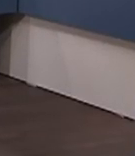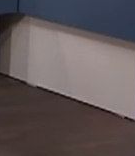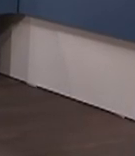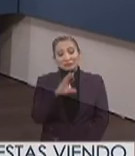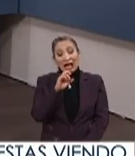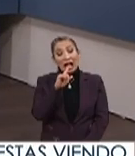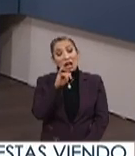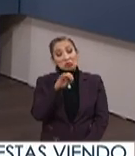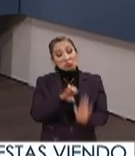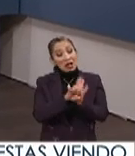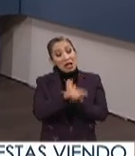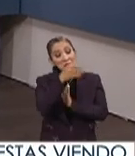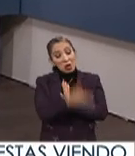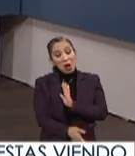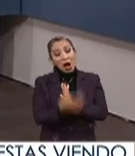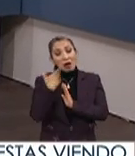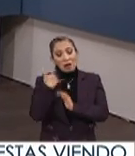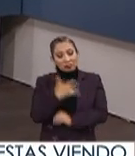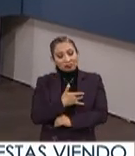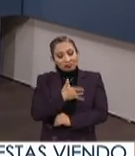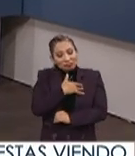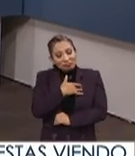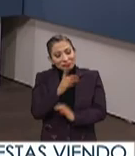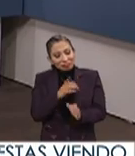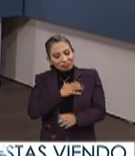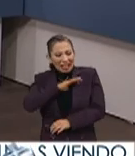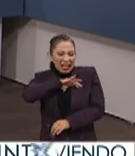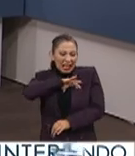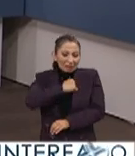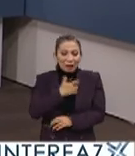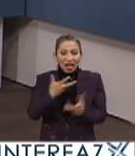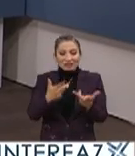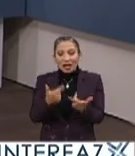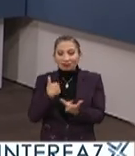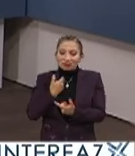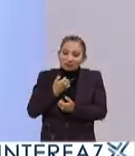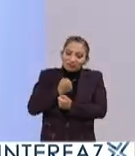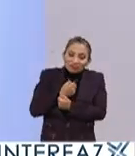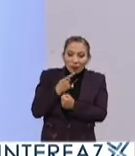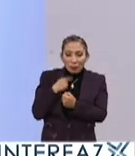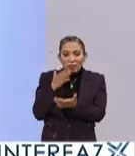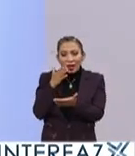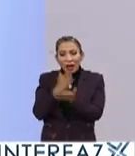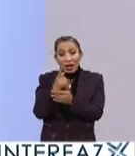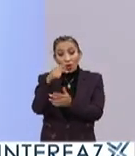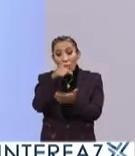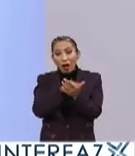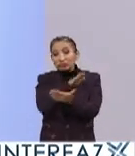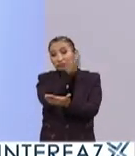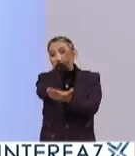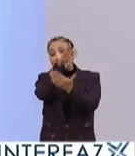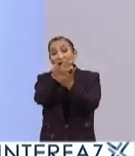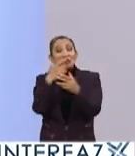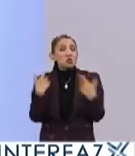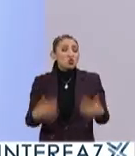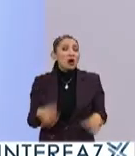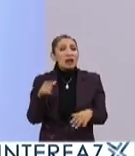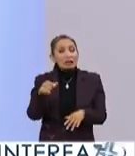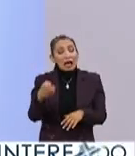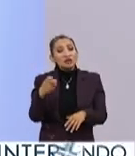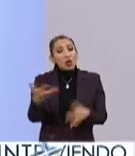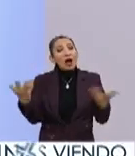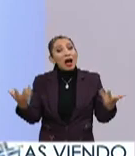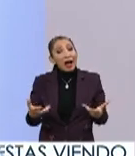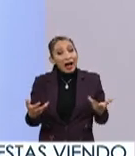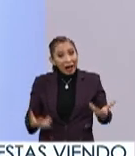Carlos, pues un ejemplo más de que la vocación, la pasión por hacer lo que uno ama te puede llevar a grandes lugares y que además pues eso